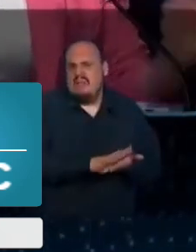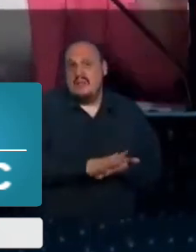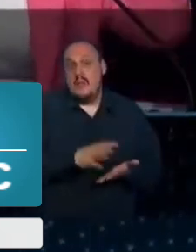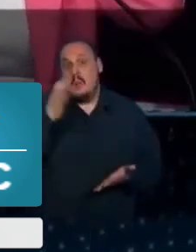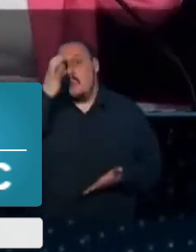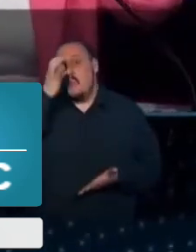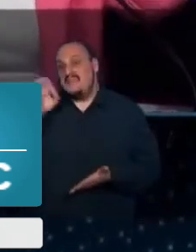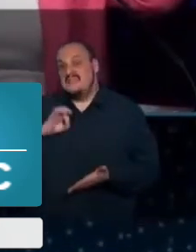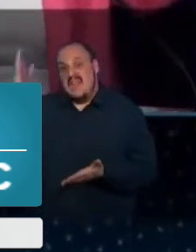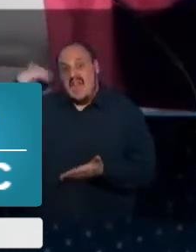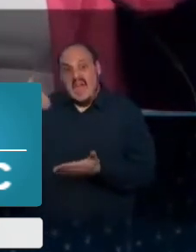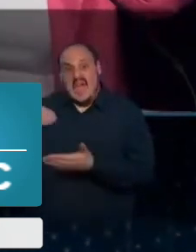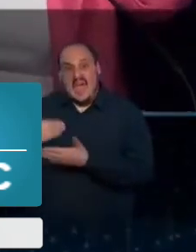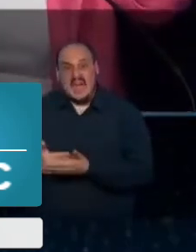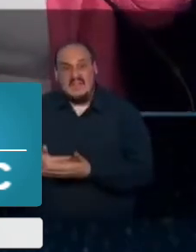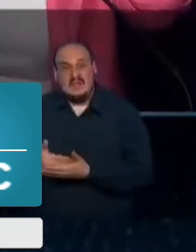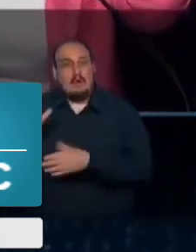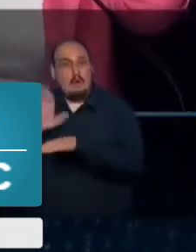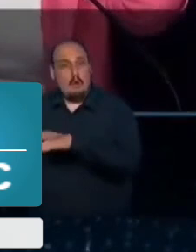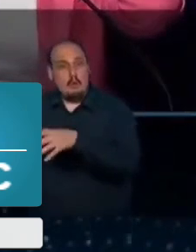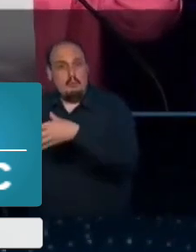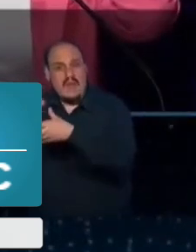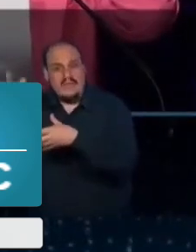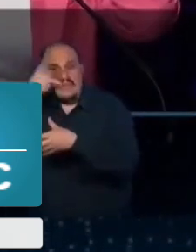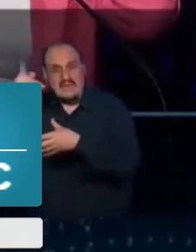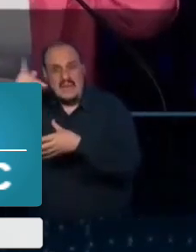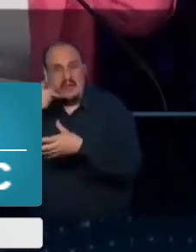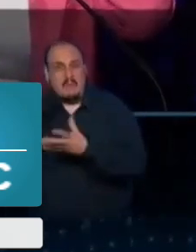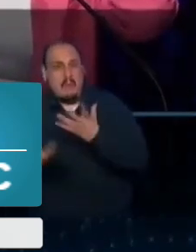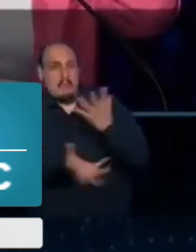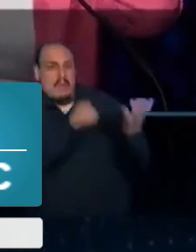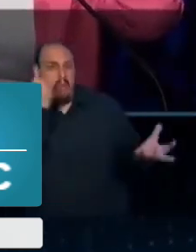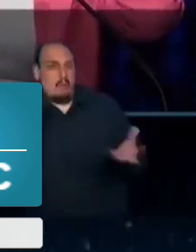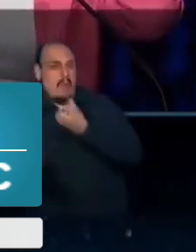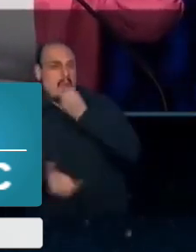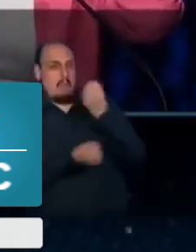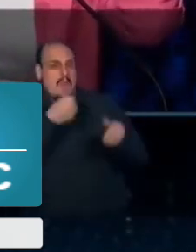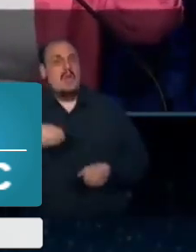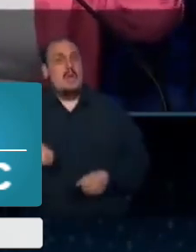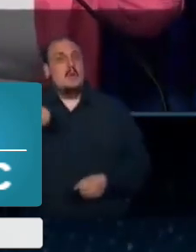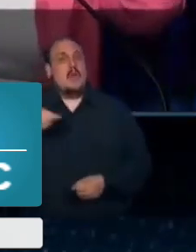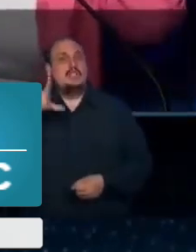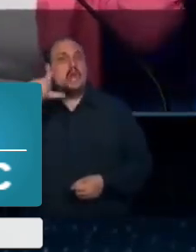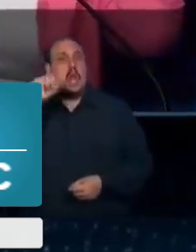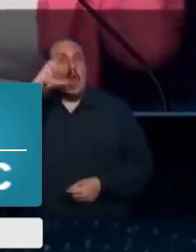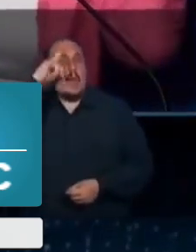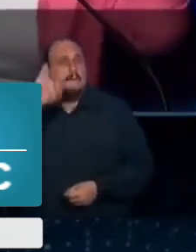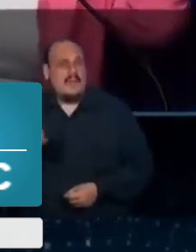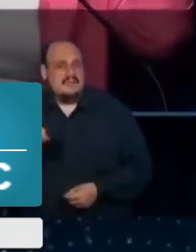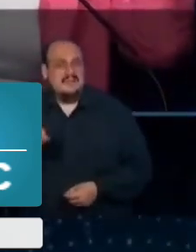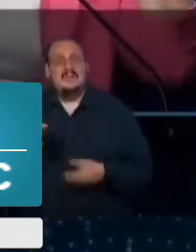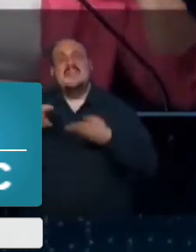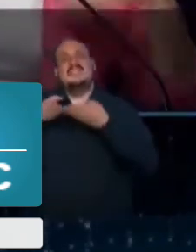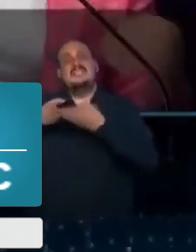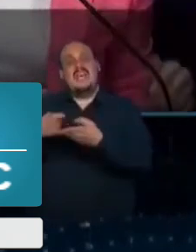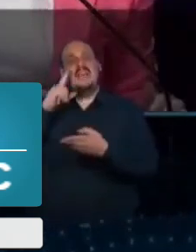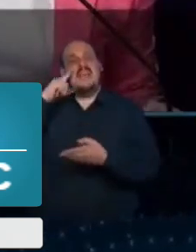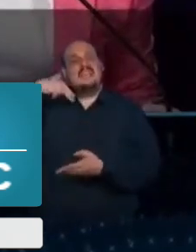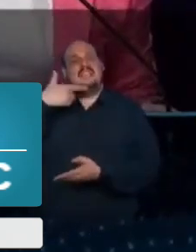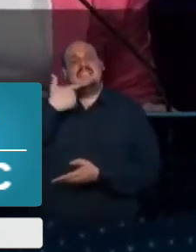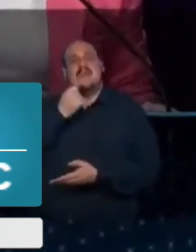segunda vuelta por eso es totalmente incierto el panorama si es cierto que es totalmente distinto a lo que venimos viviendo sobre